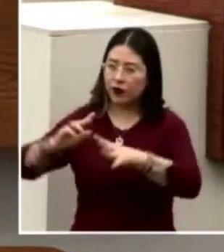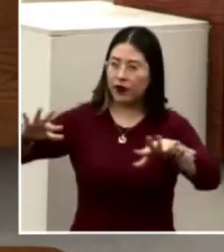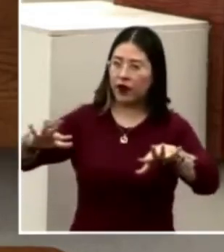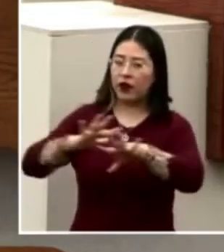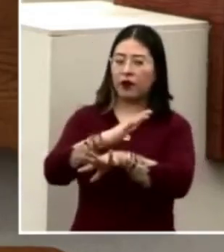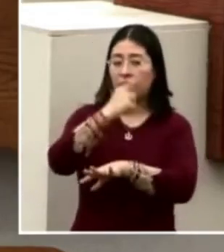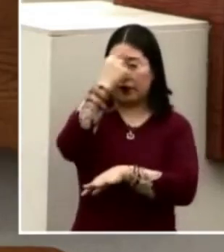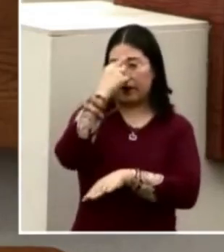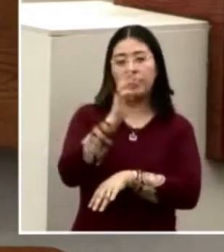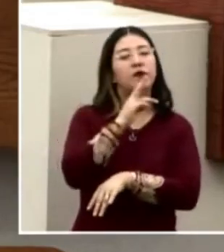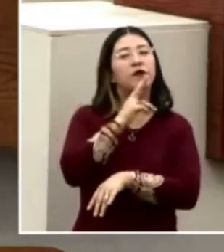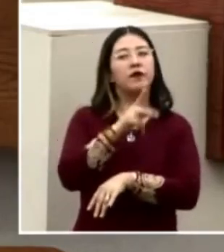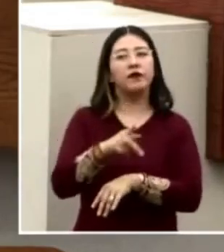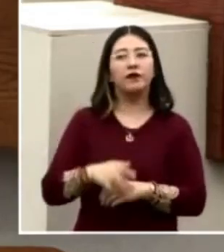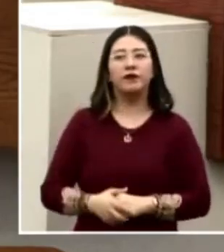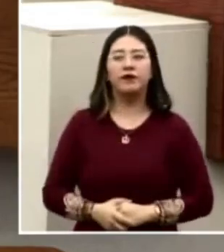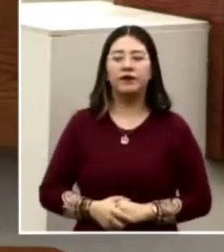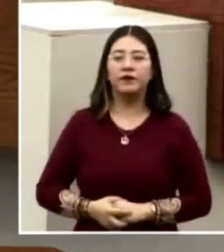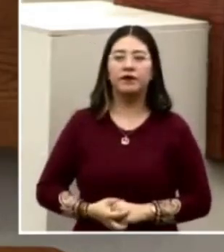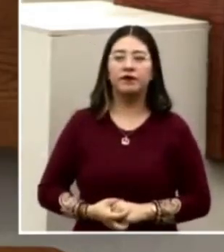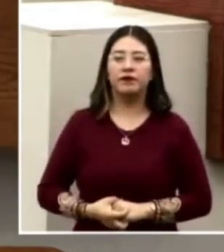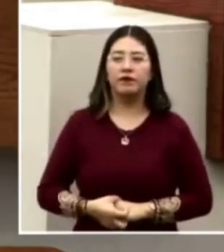el Mando Supremo les encomiende.